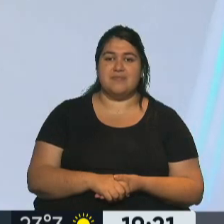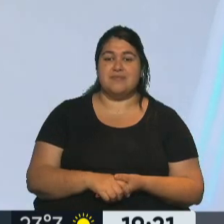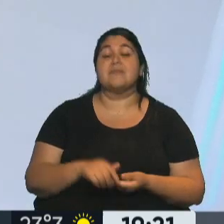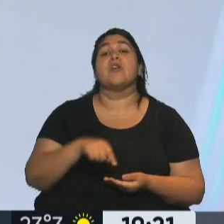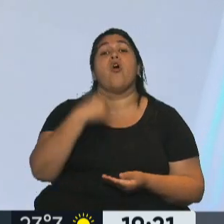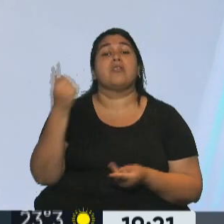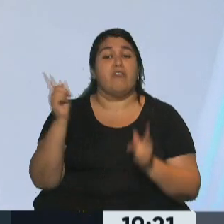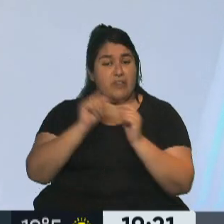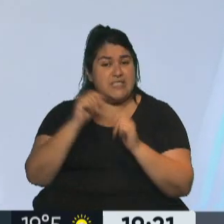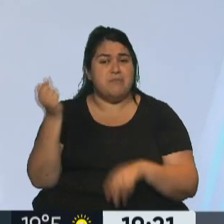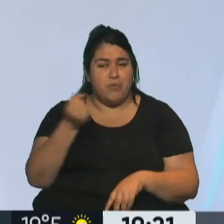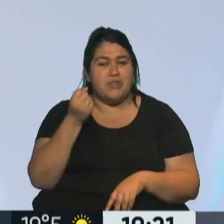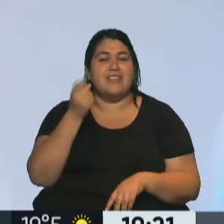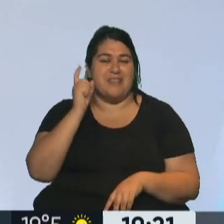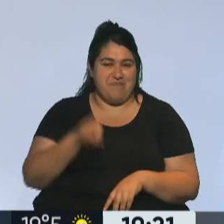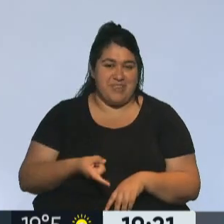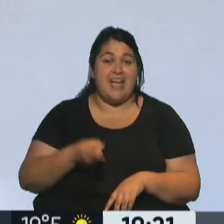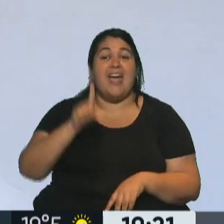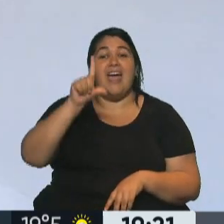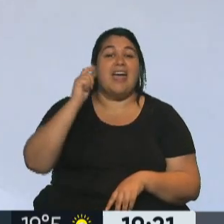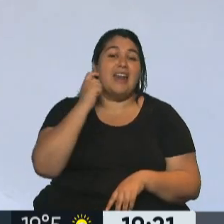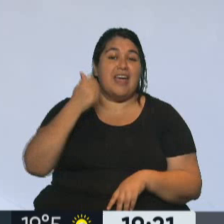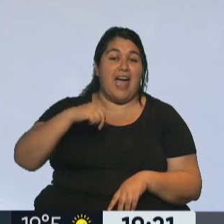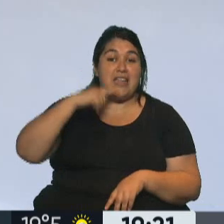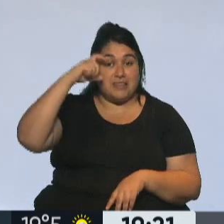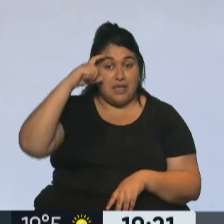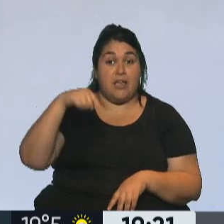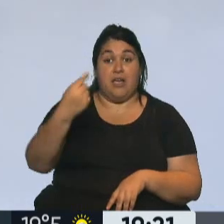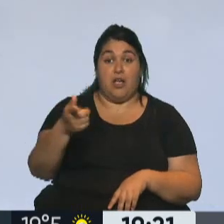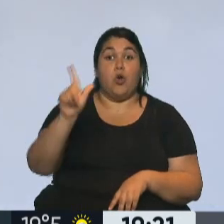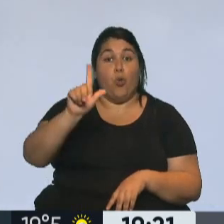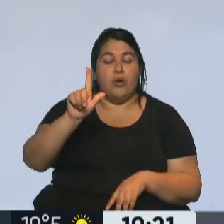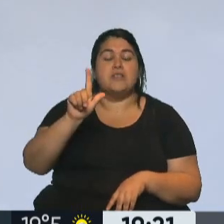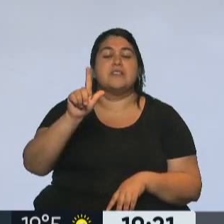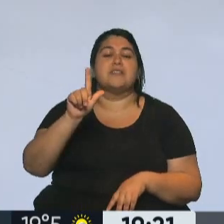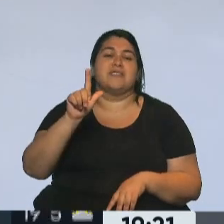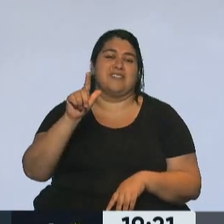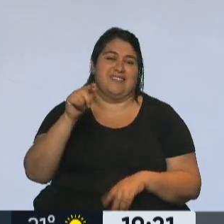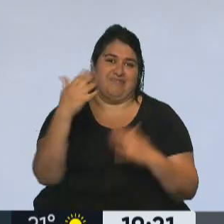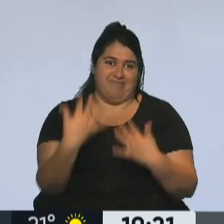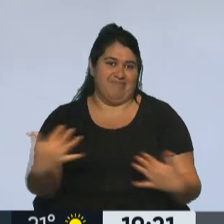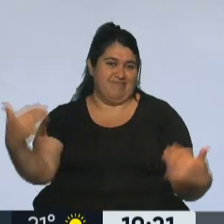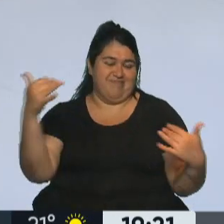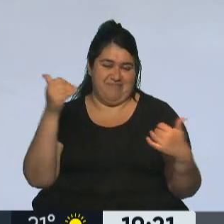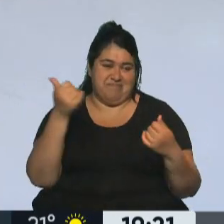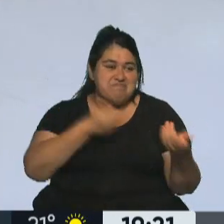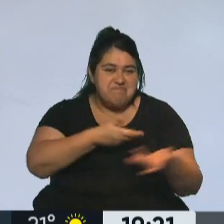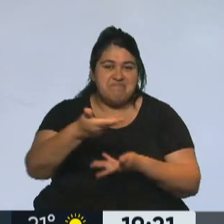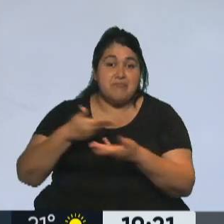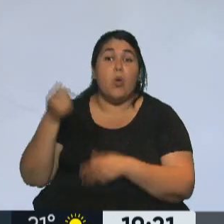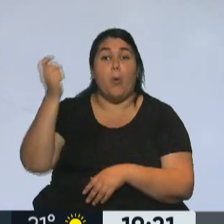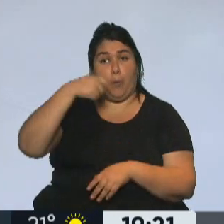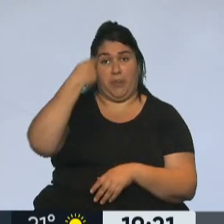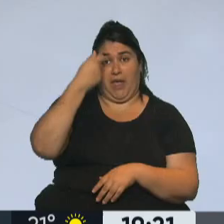Otra fecha muy especial es la que va a vivir Elegante. ¿Por qué? Porque el lunes es el día del reencuentro con su público. Estuvo compartiendo un video